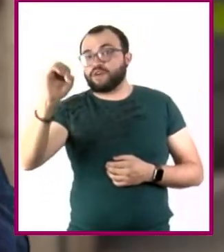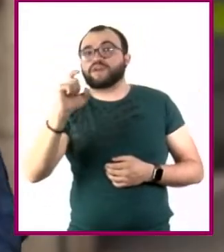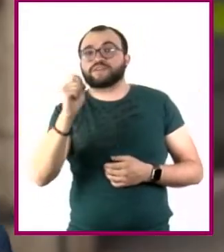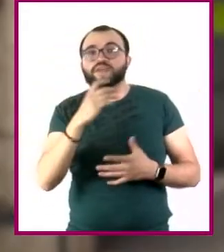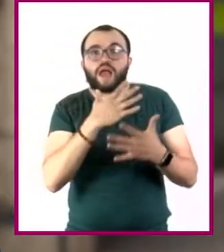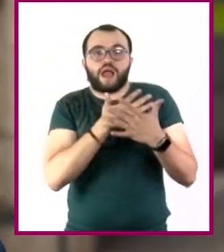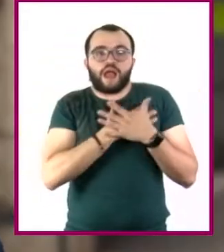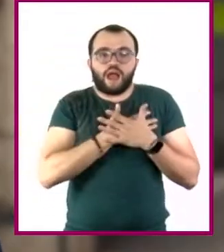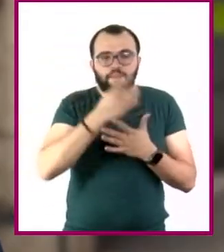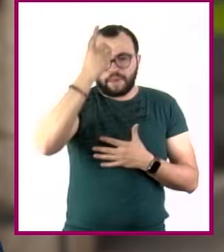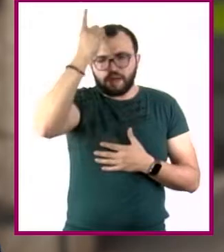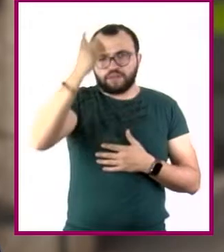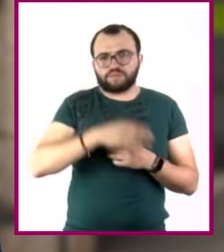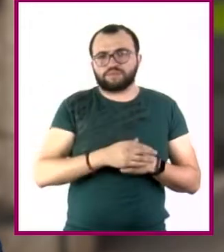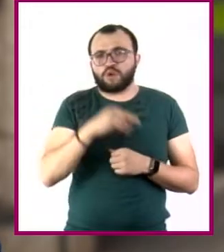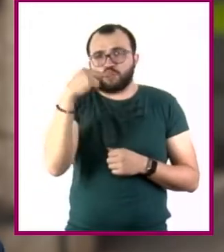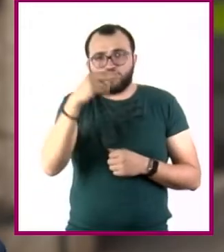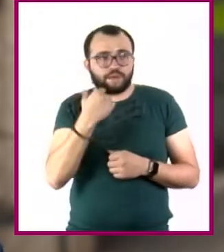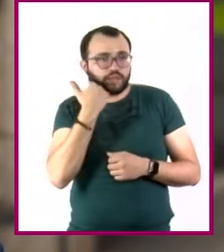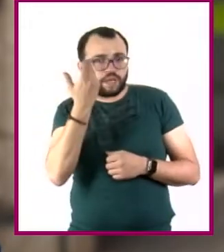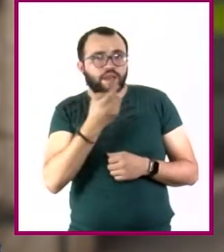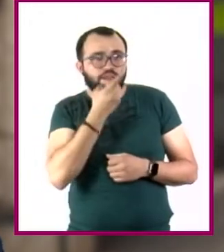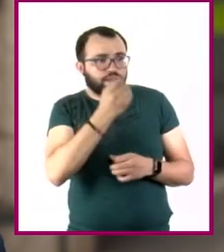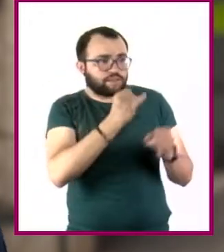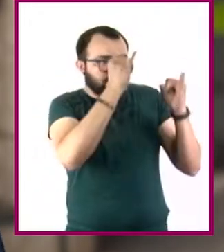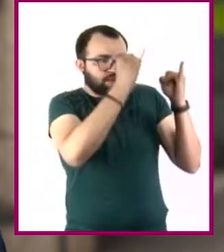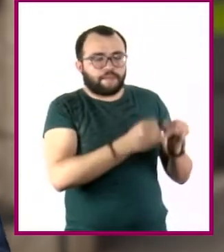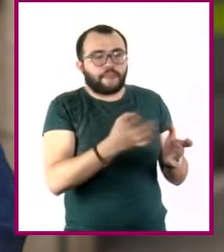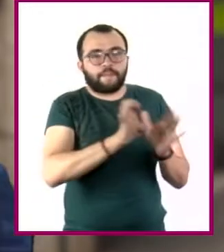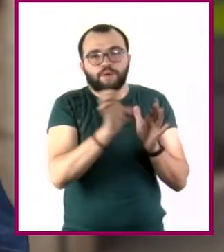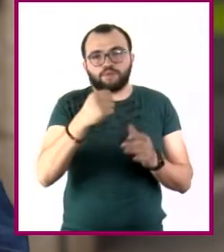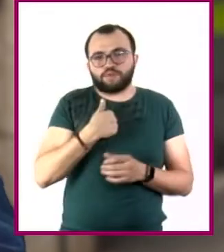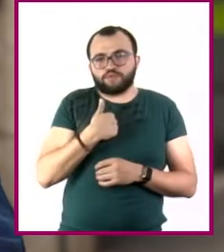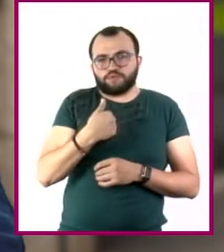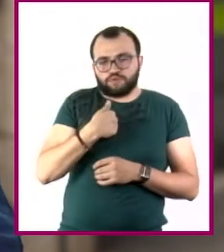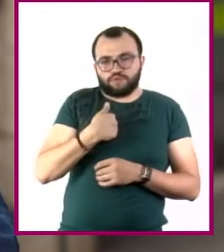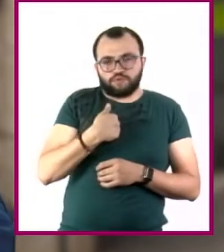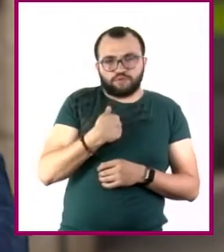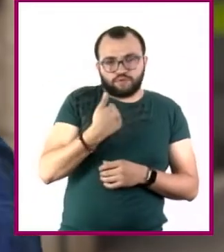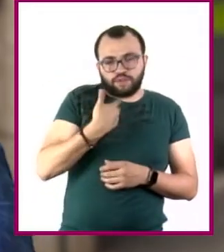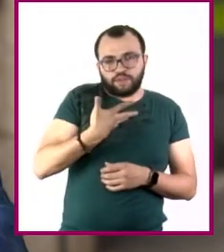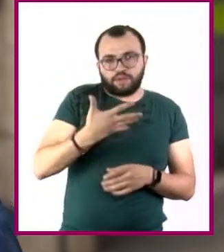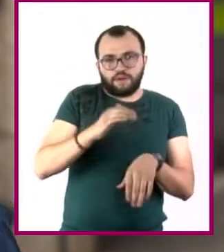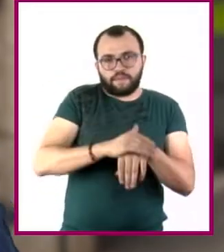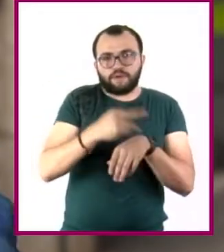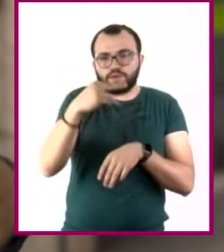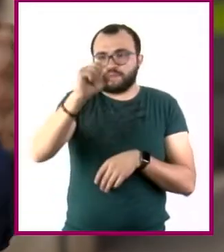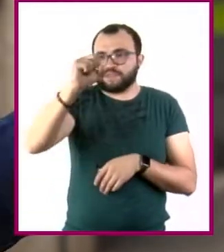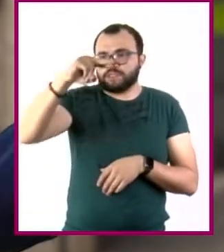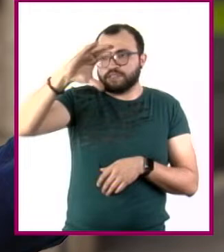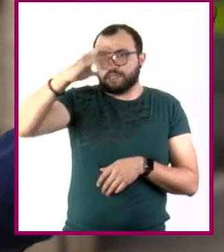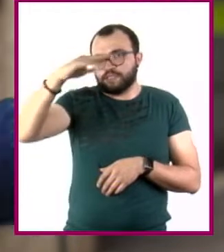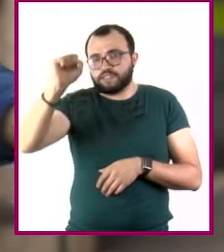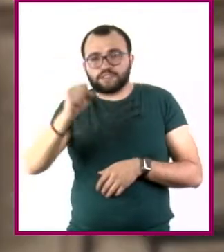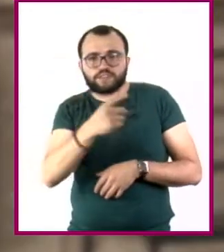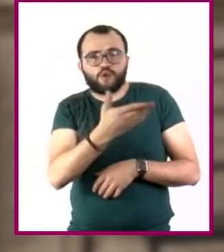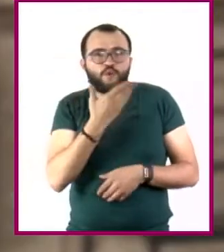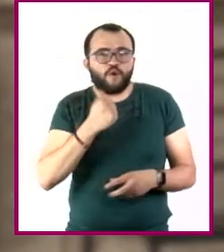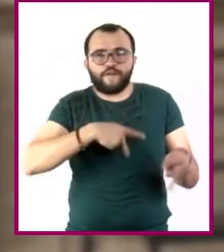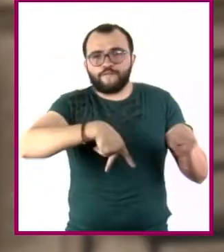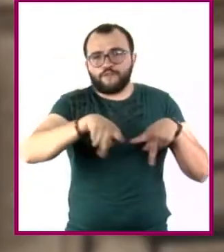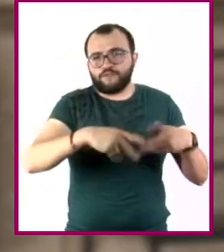o en qué cree. Yo conozco un Hugo Sánchez que ni es futbolista ni cree que Maradona sea un dios. Pero bueno, ¿vienen por el